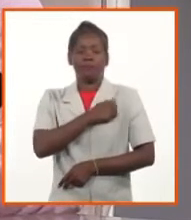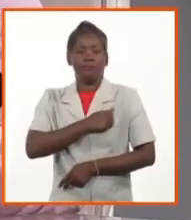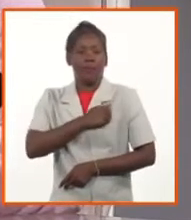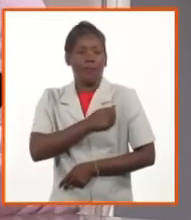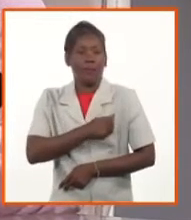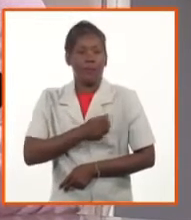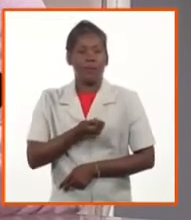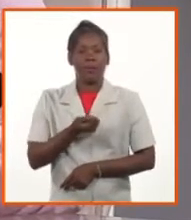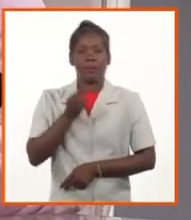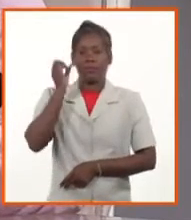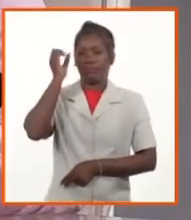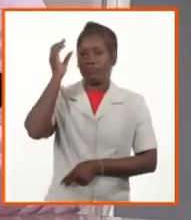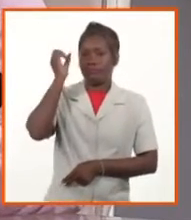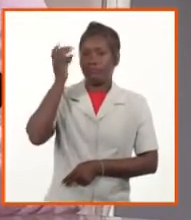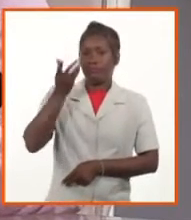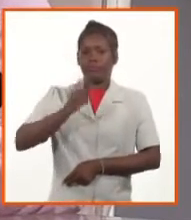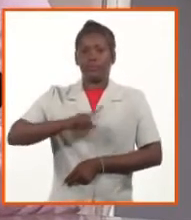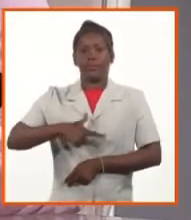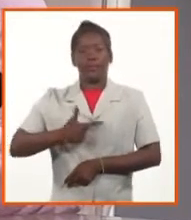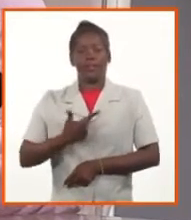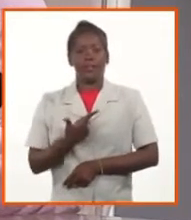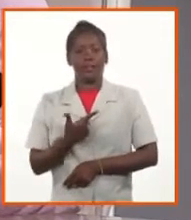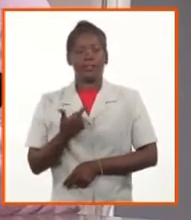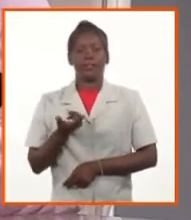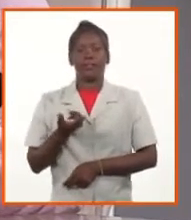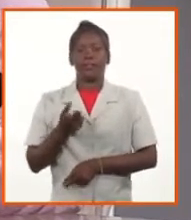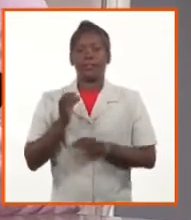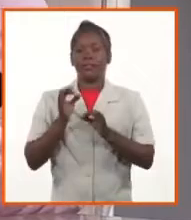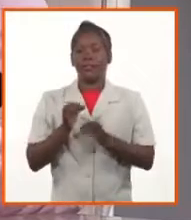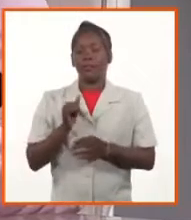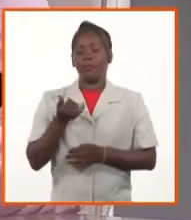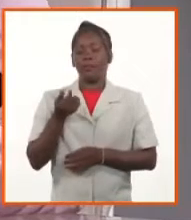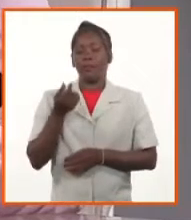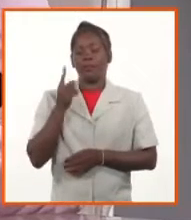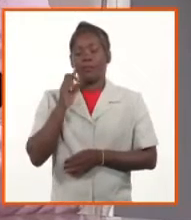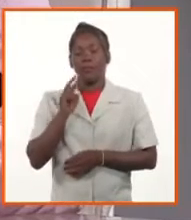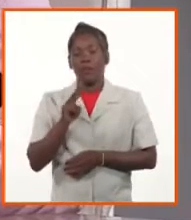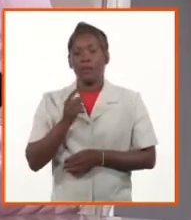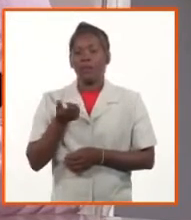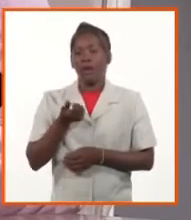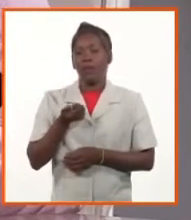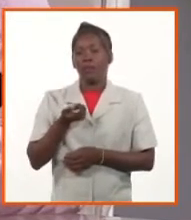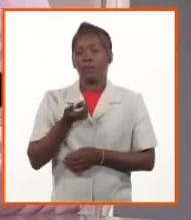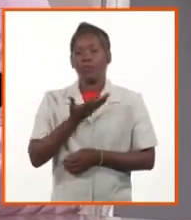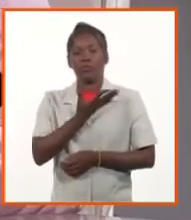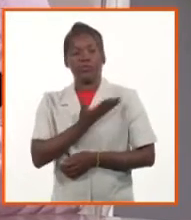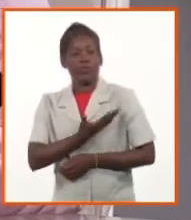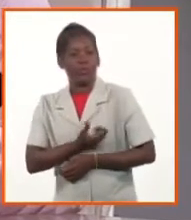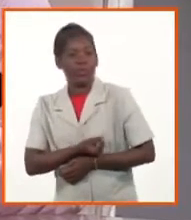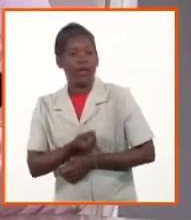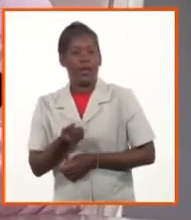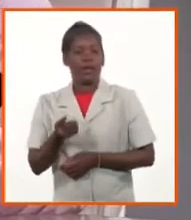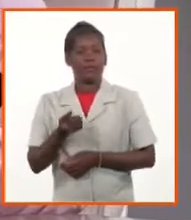por la creación como la sentimos nosotros, que vivieron el desencanto, el desamor, o sea, las mismas